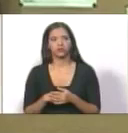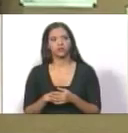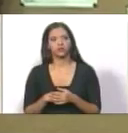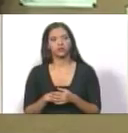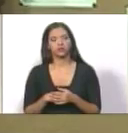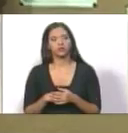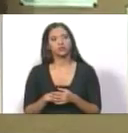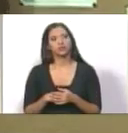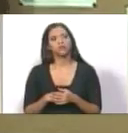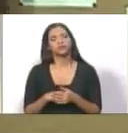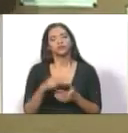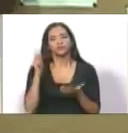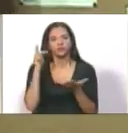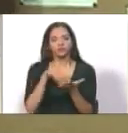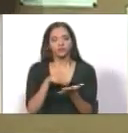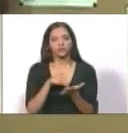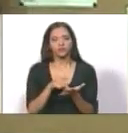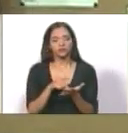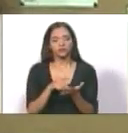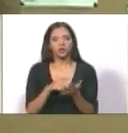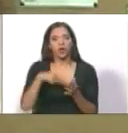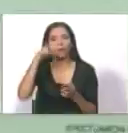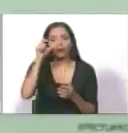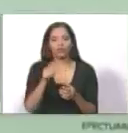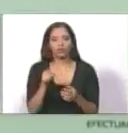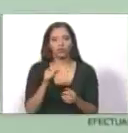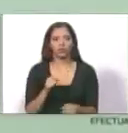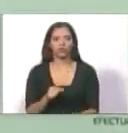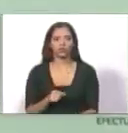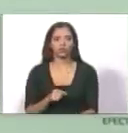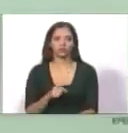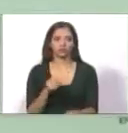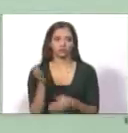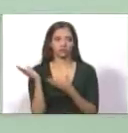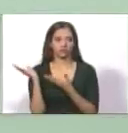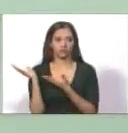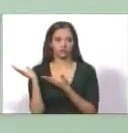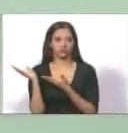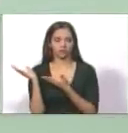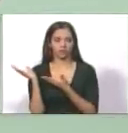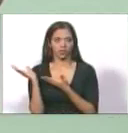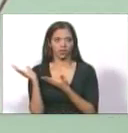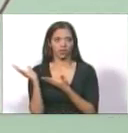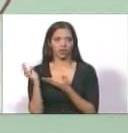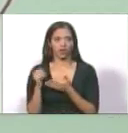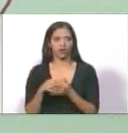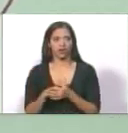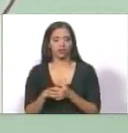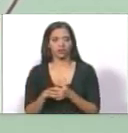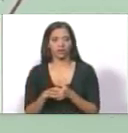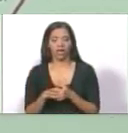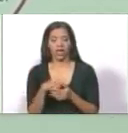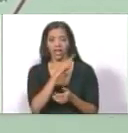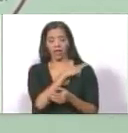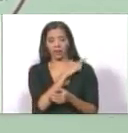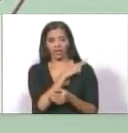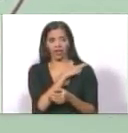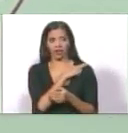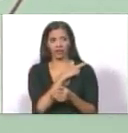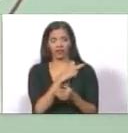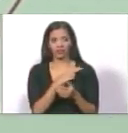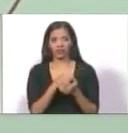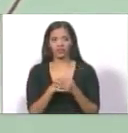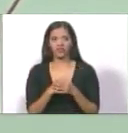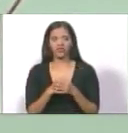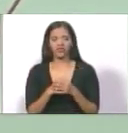Aquí está Máximo. Aquí está alias Gonzalo. Rafael Acosta Arévalo, que es el capitán de